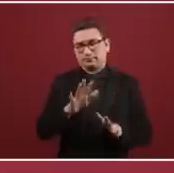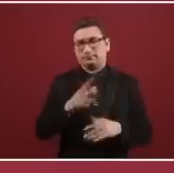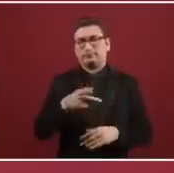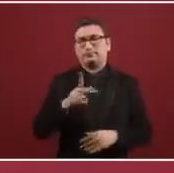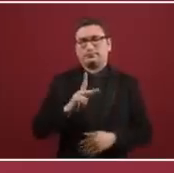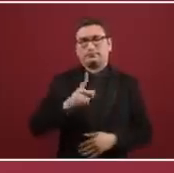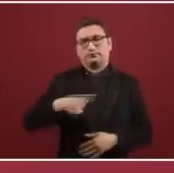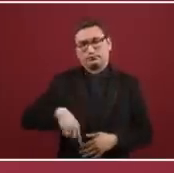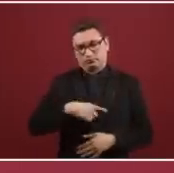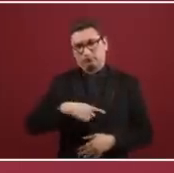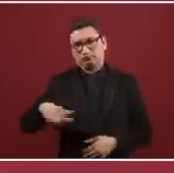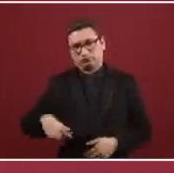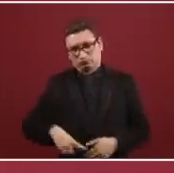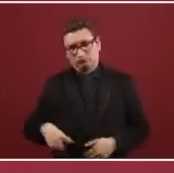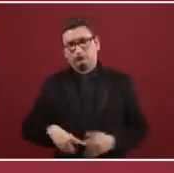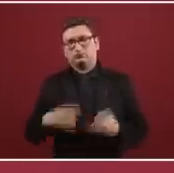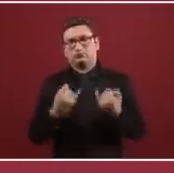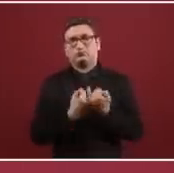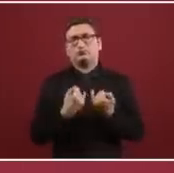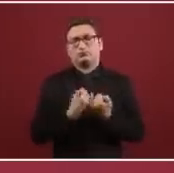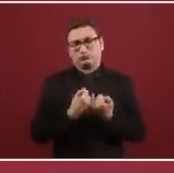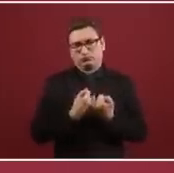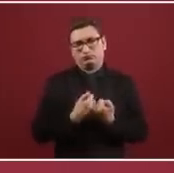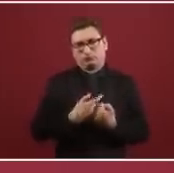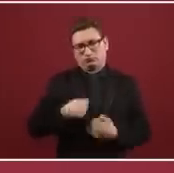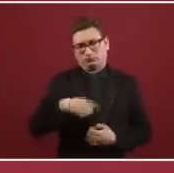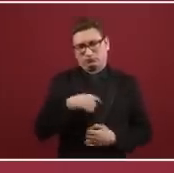a nosotros también nos toca